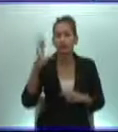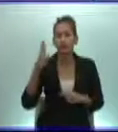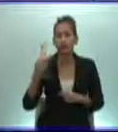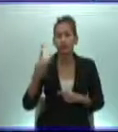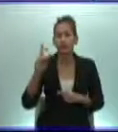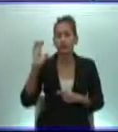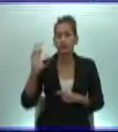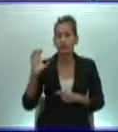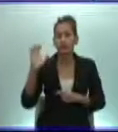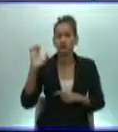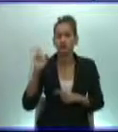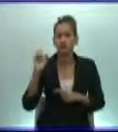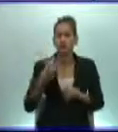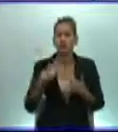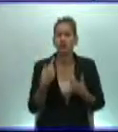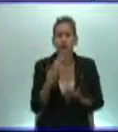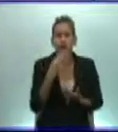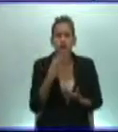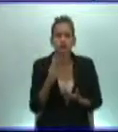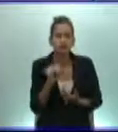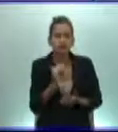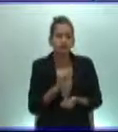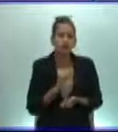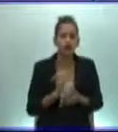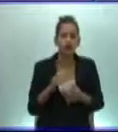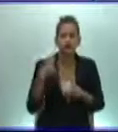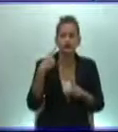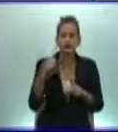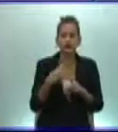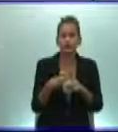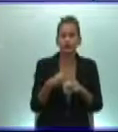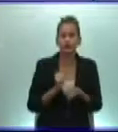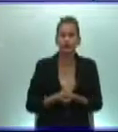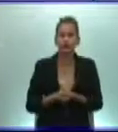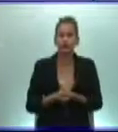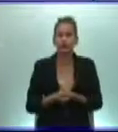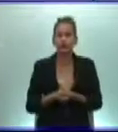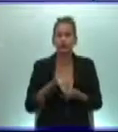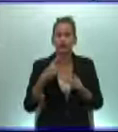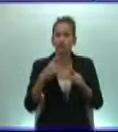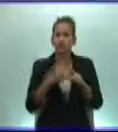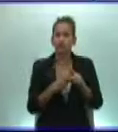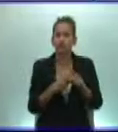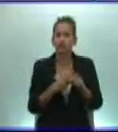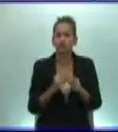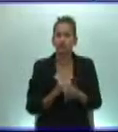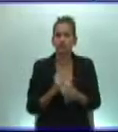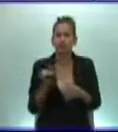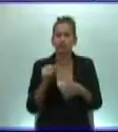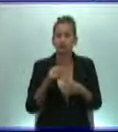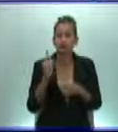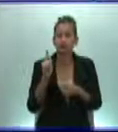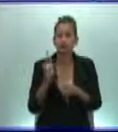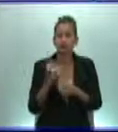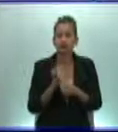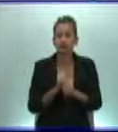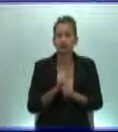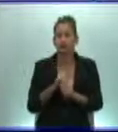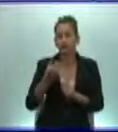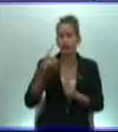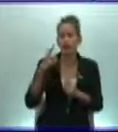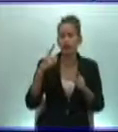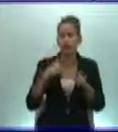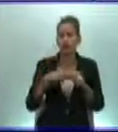plantear como la suma de los ángulos que lo conforman a él, el ángulo DCE y el ángulo BCE